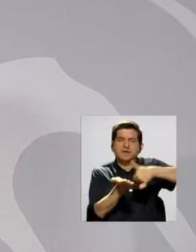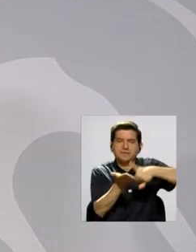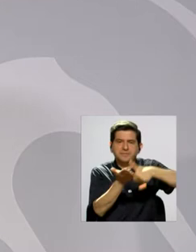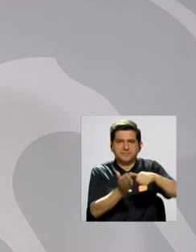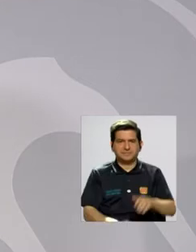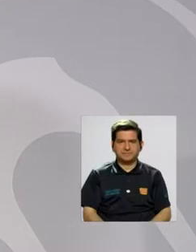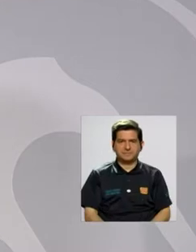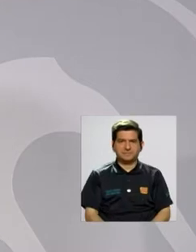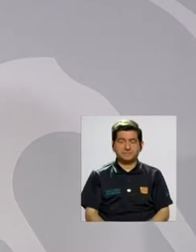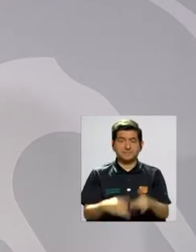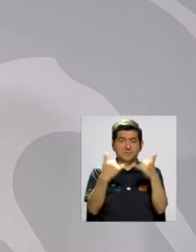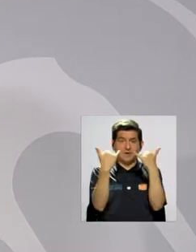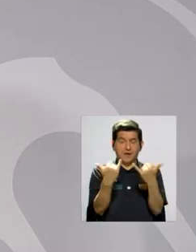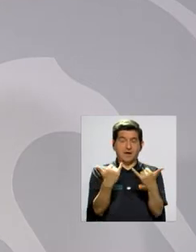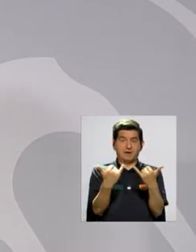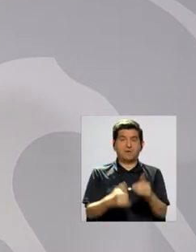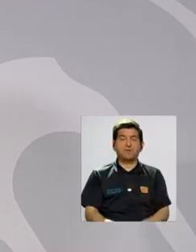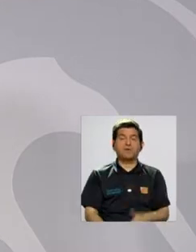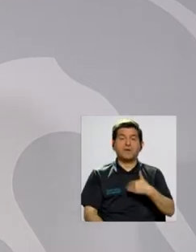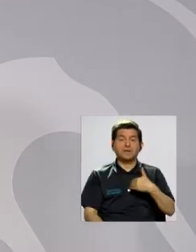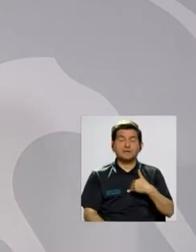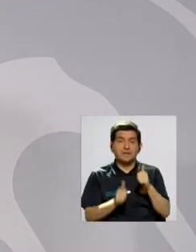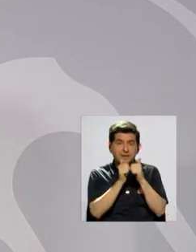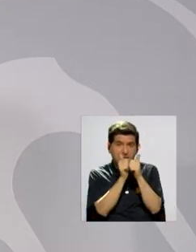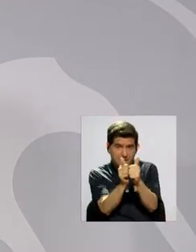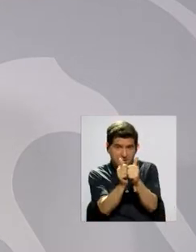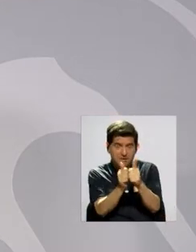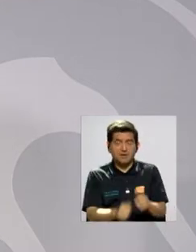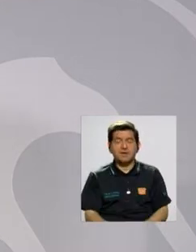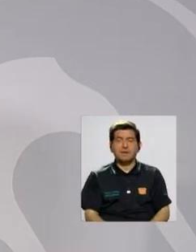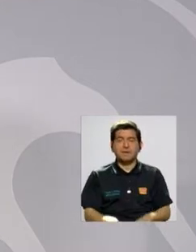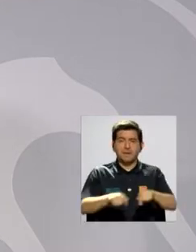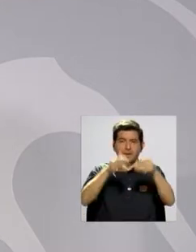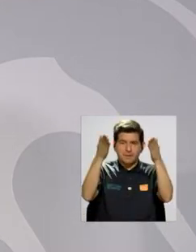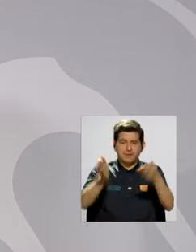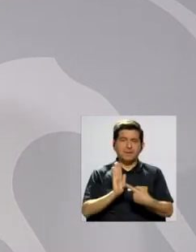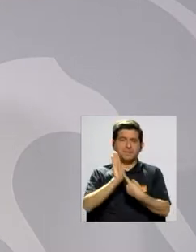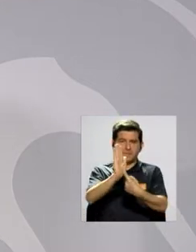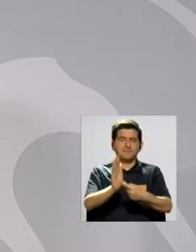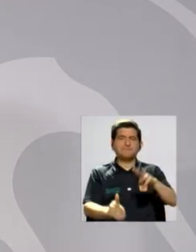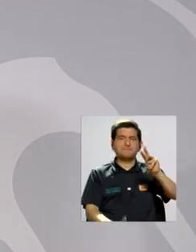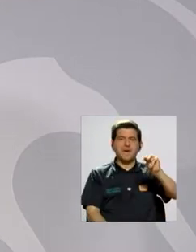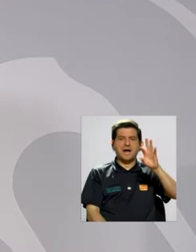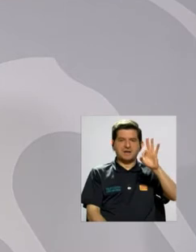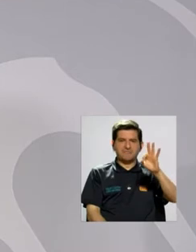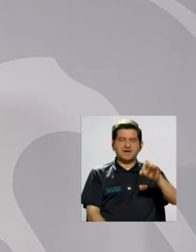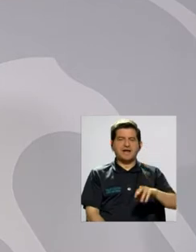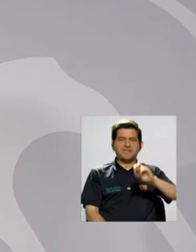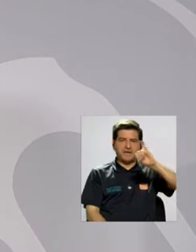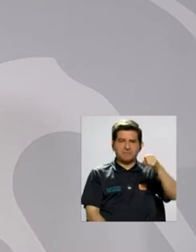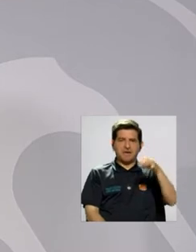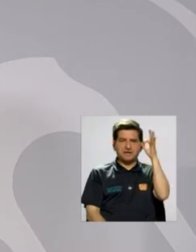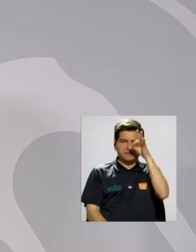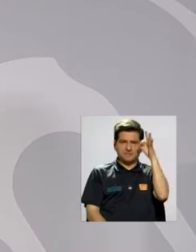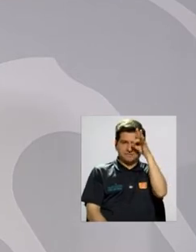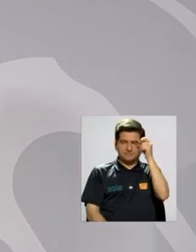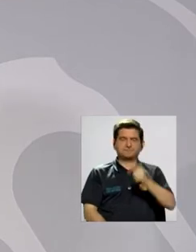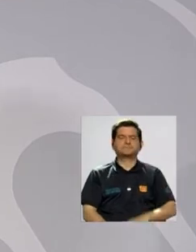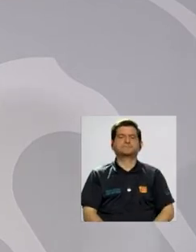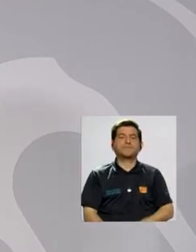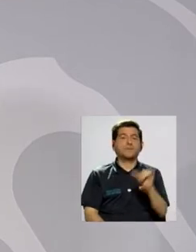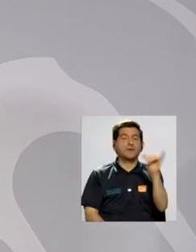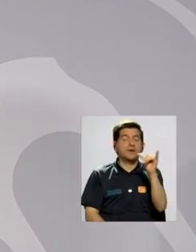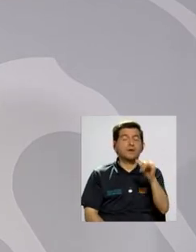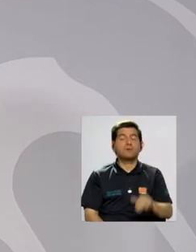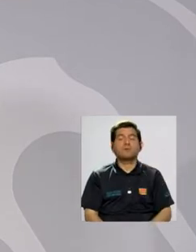Ahora van a tener ustedes la compañía de la compañera periodista y presentadora María Fernanda Jiménez, y también